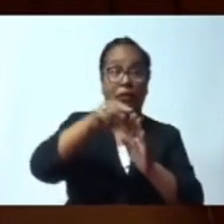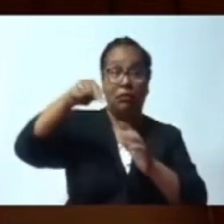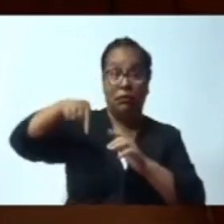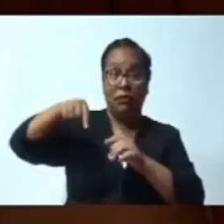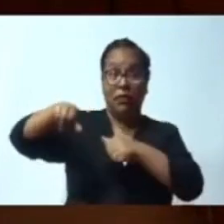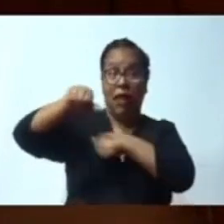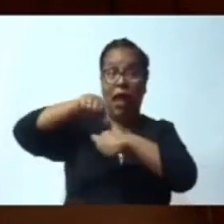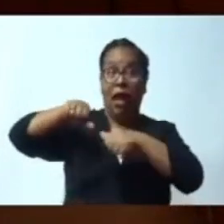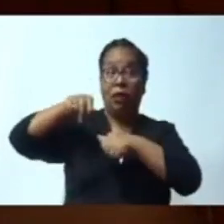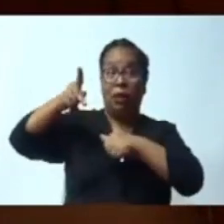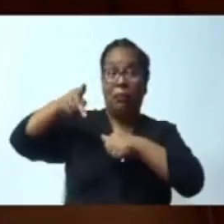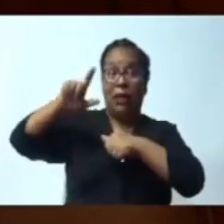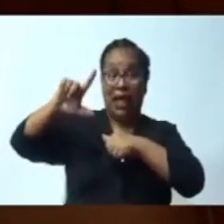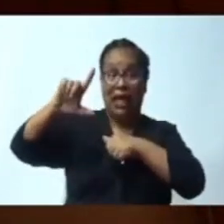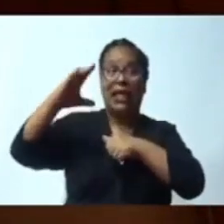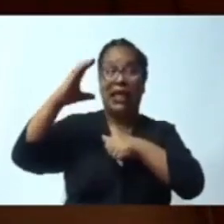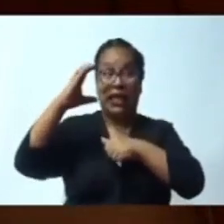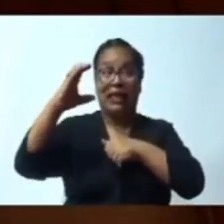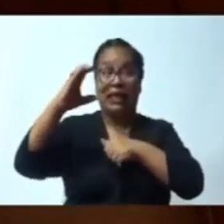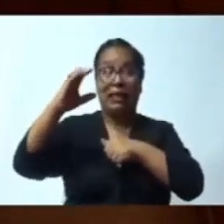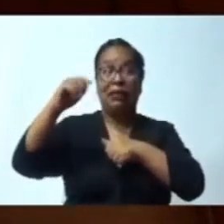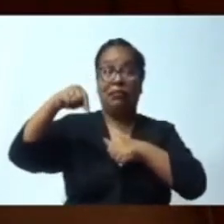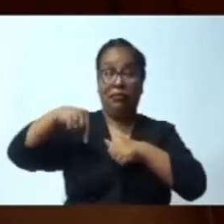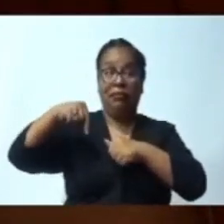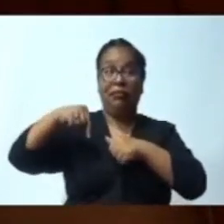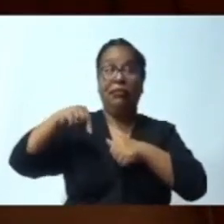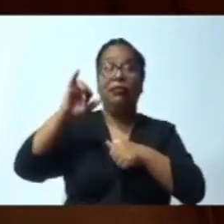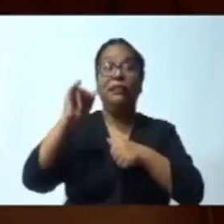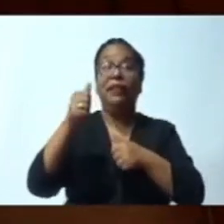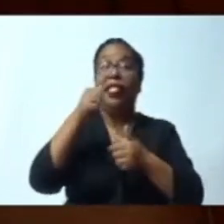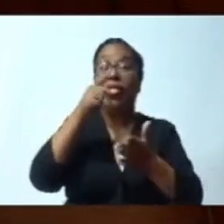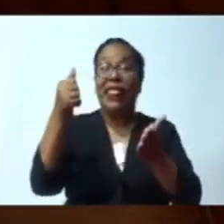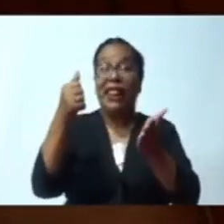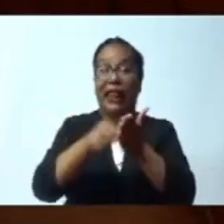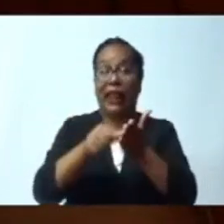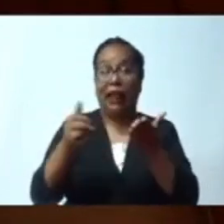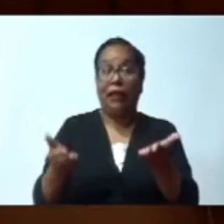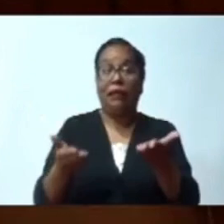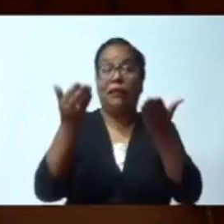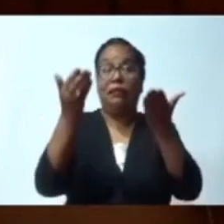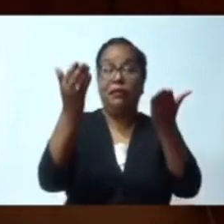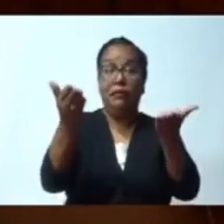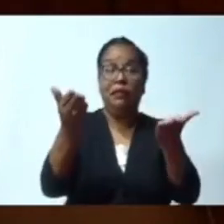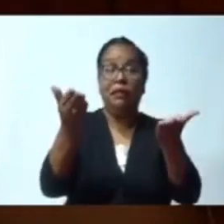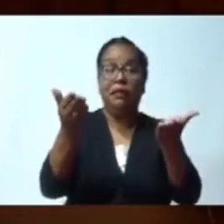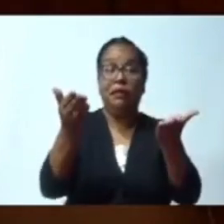ministro, esa carta se le depositó el 24 de enero de este